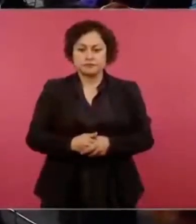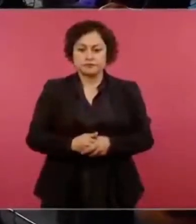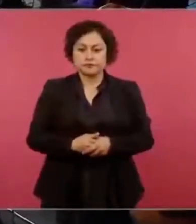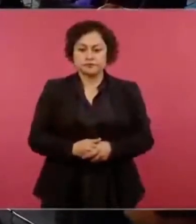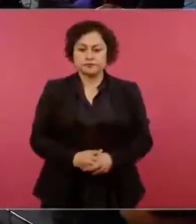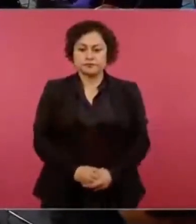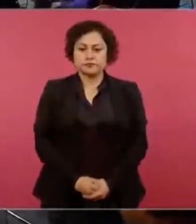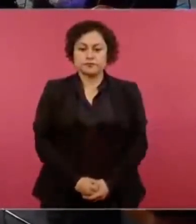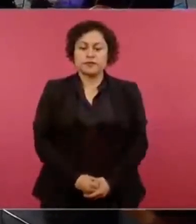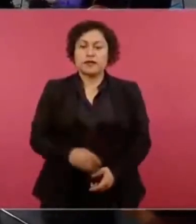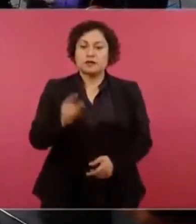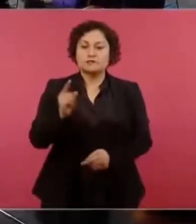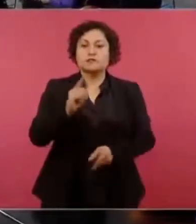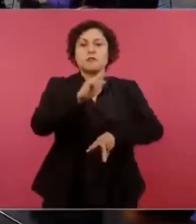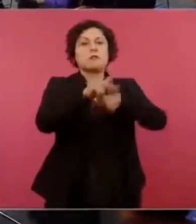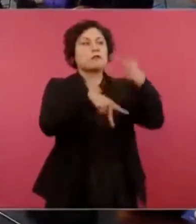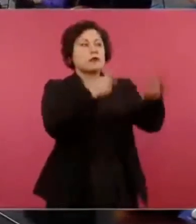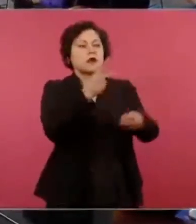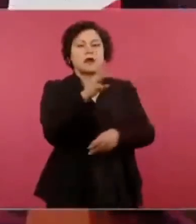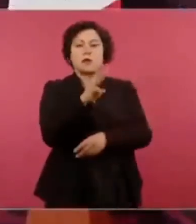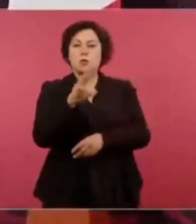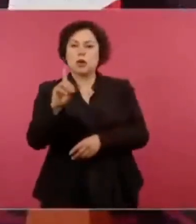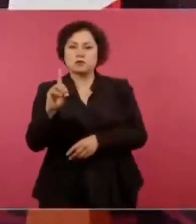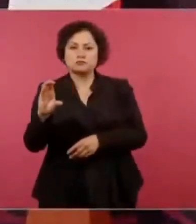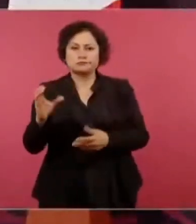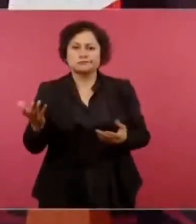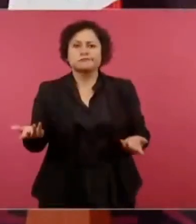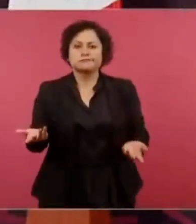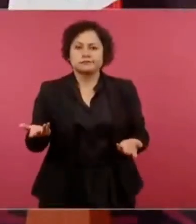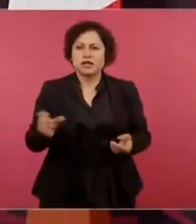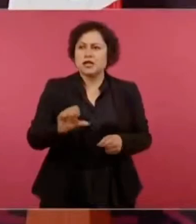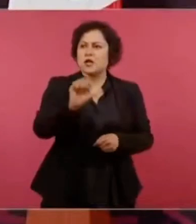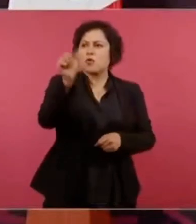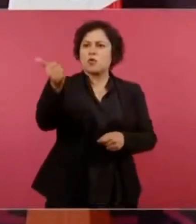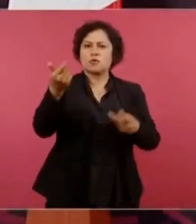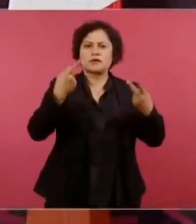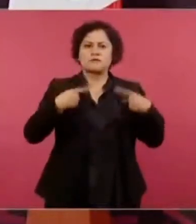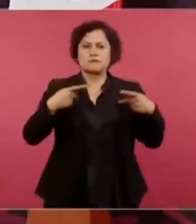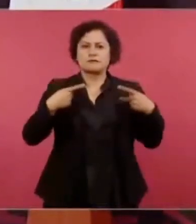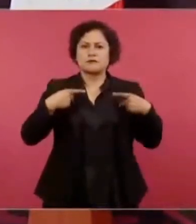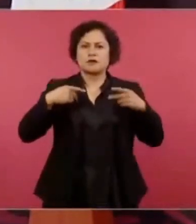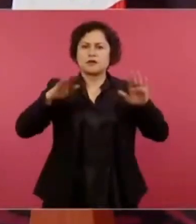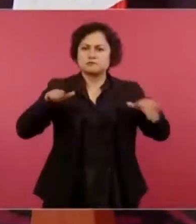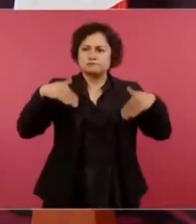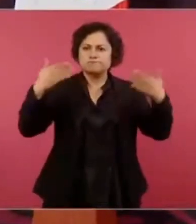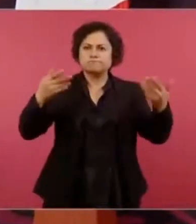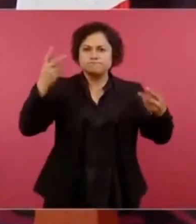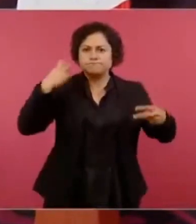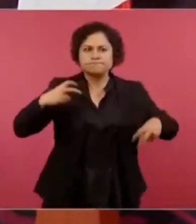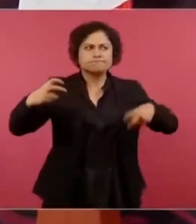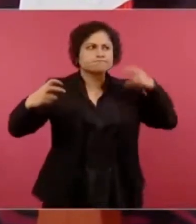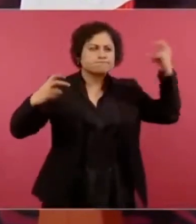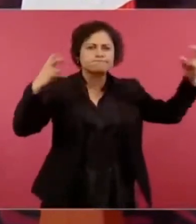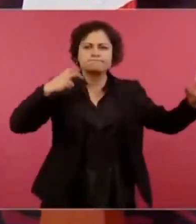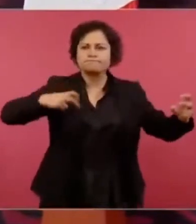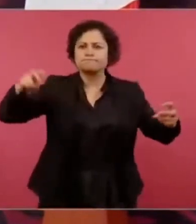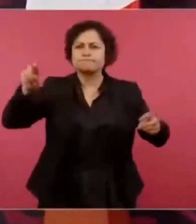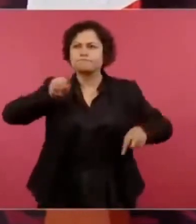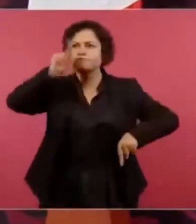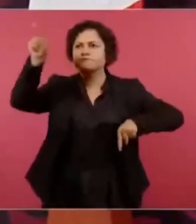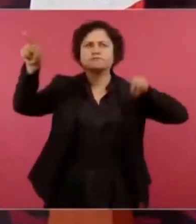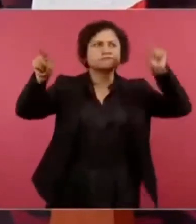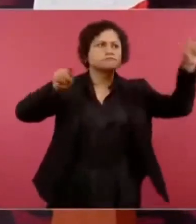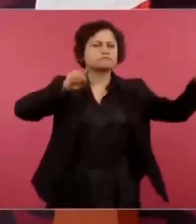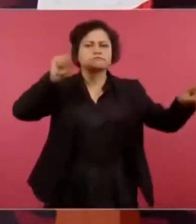en Washington y otros internacionalistas? Lobby en el gobierno de